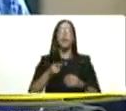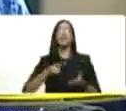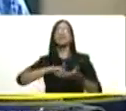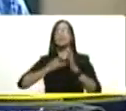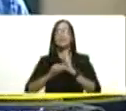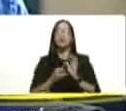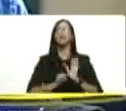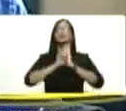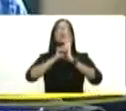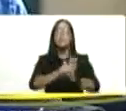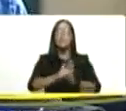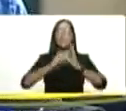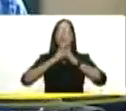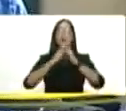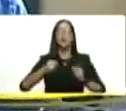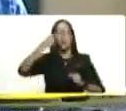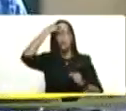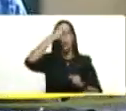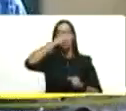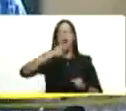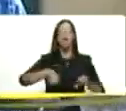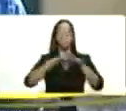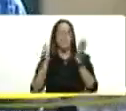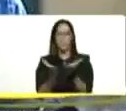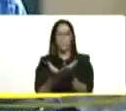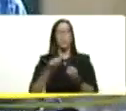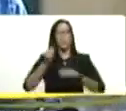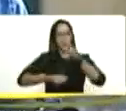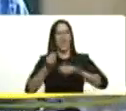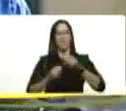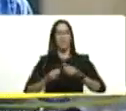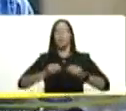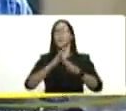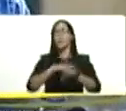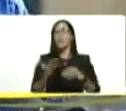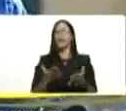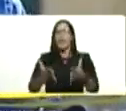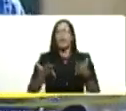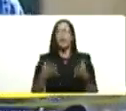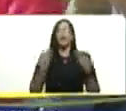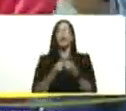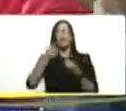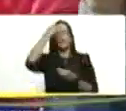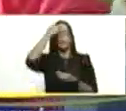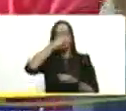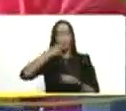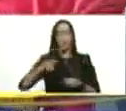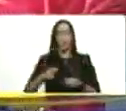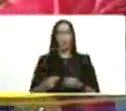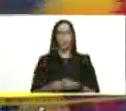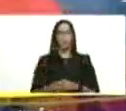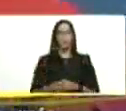todos los pueblos del mundo por lo que ha hecho, por lo que ha logrado junto a su pueblo.